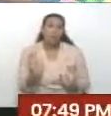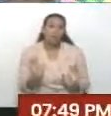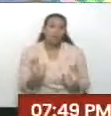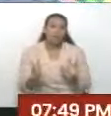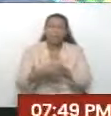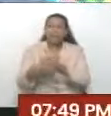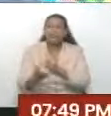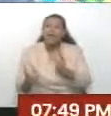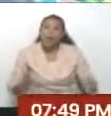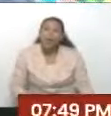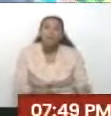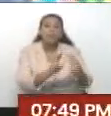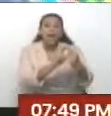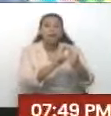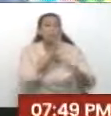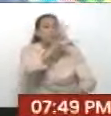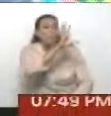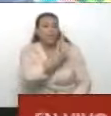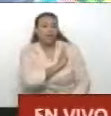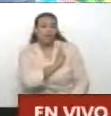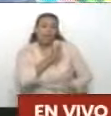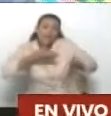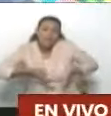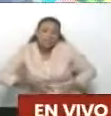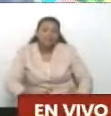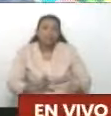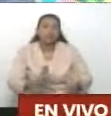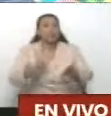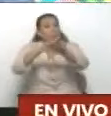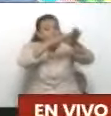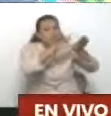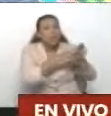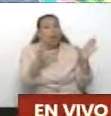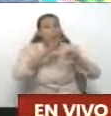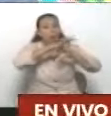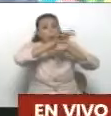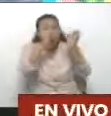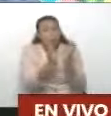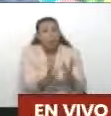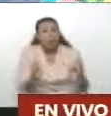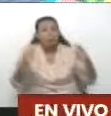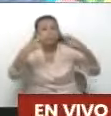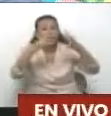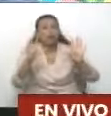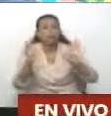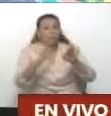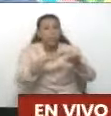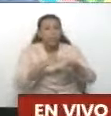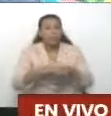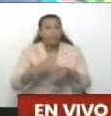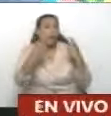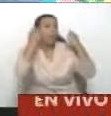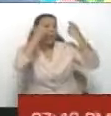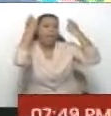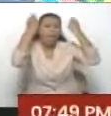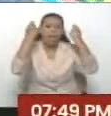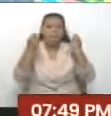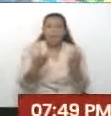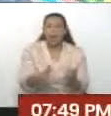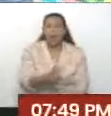a reencontrarse con su país. Y siempre se los dije a los organismos internacionales, porque ellos hicieron una campaña